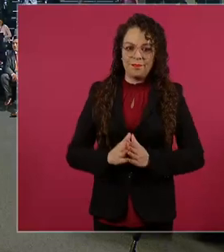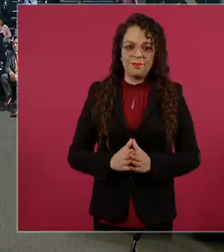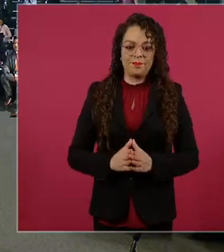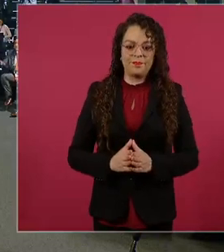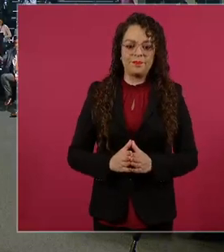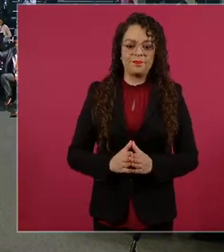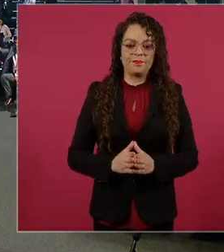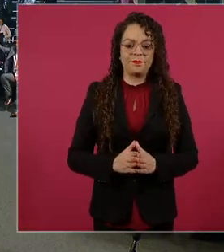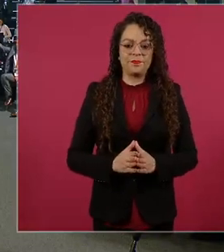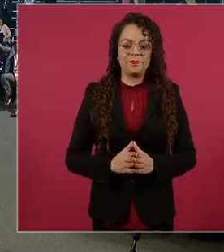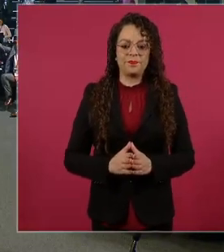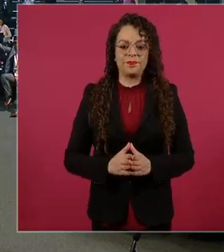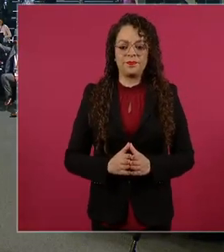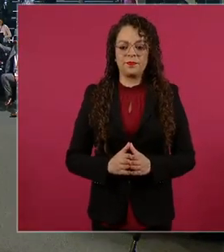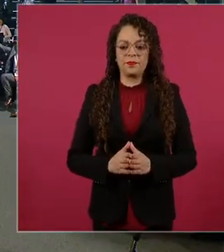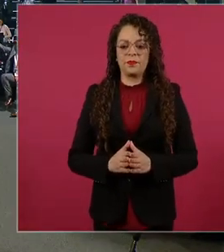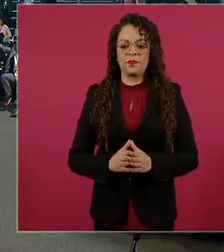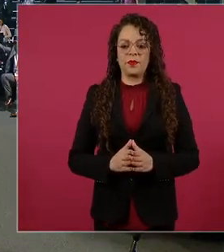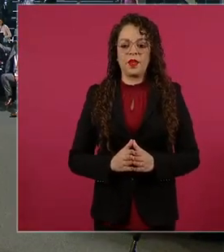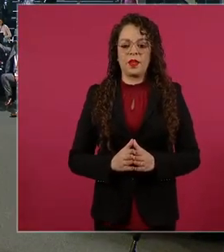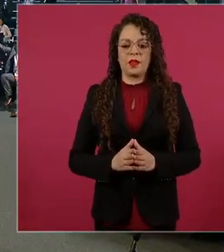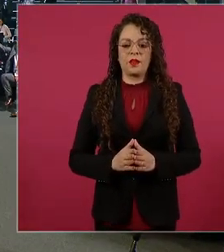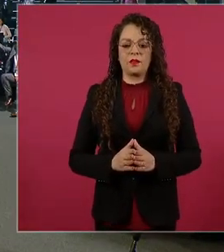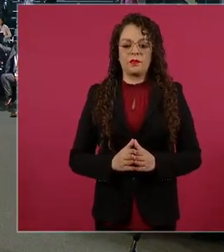Muy bien, pues, para informarles. Vamos.